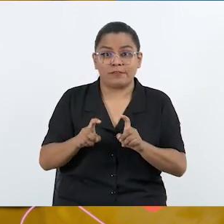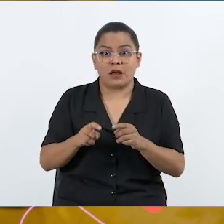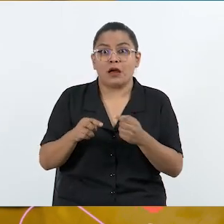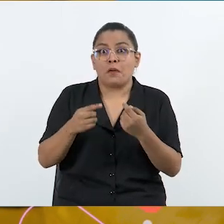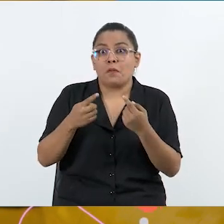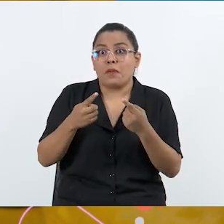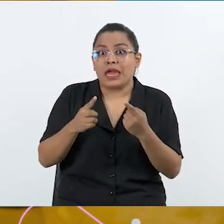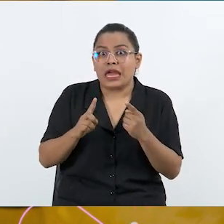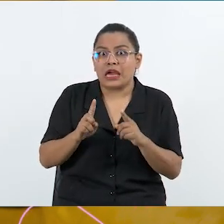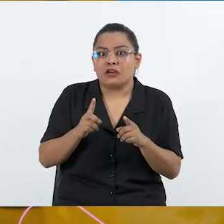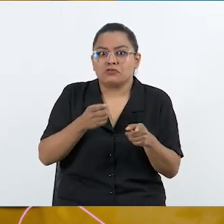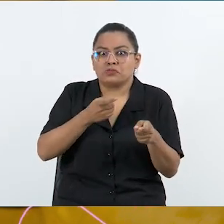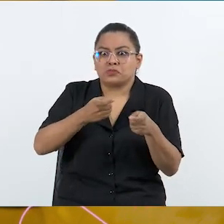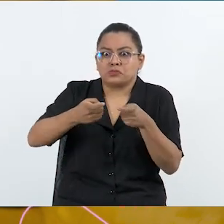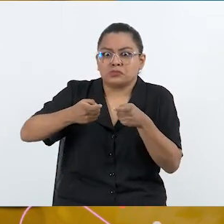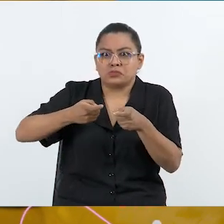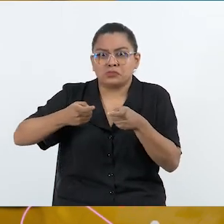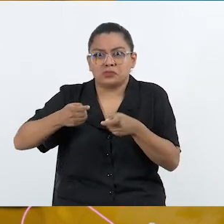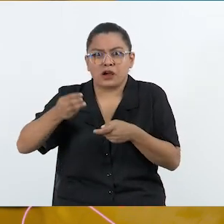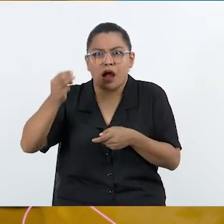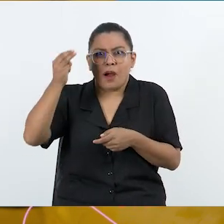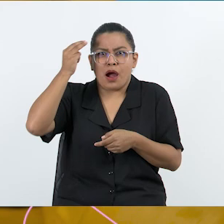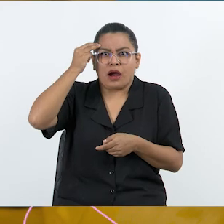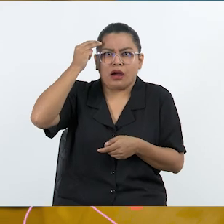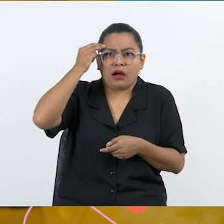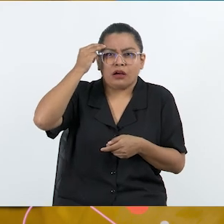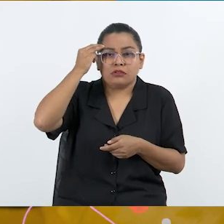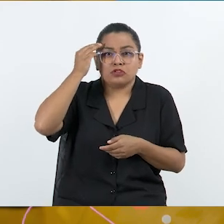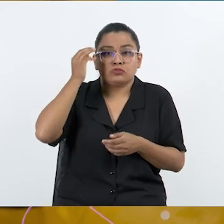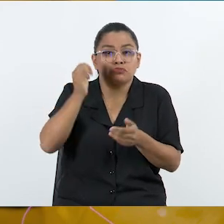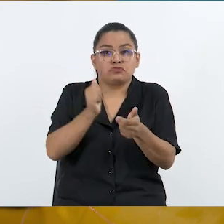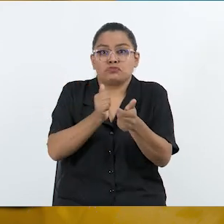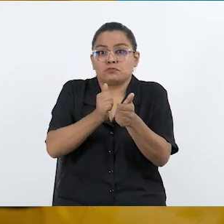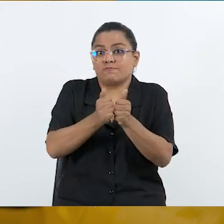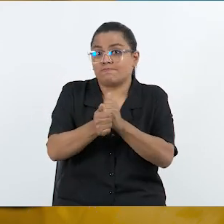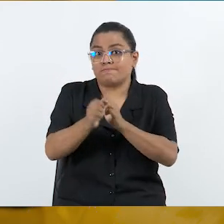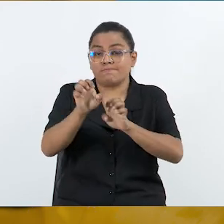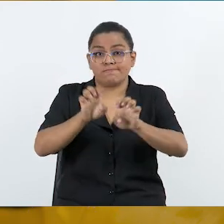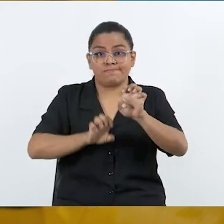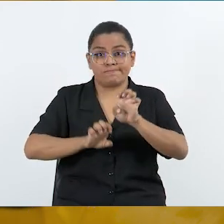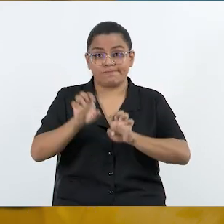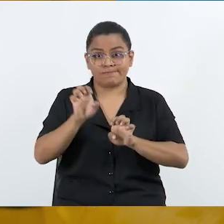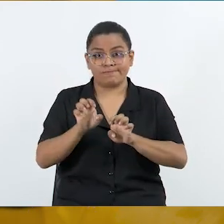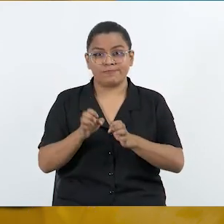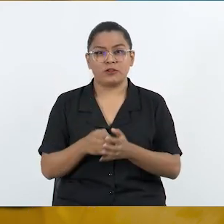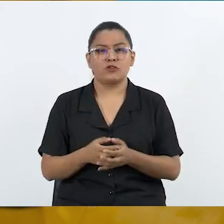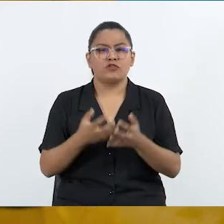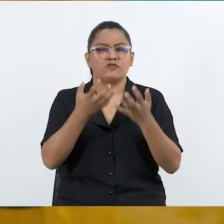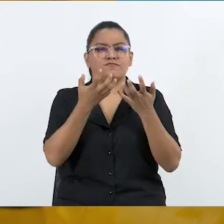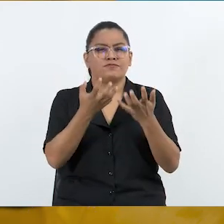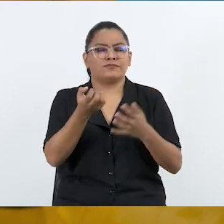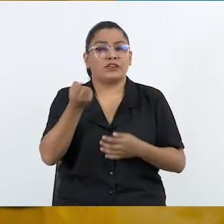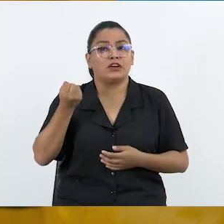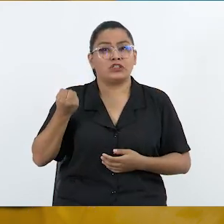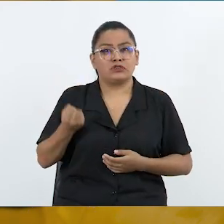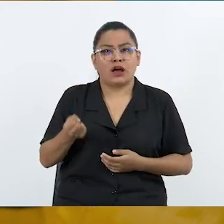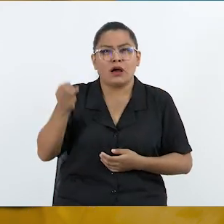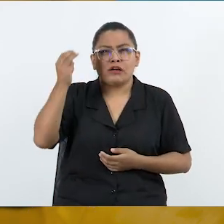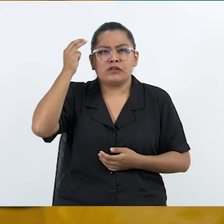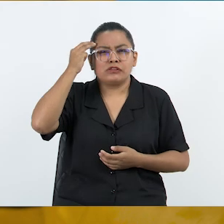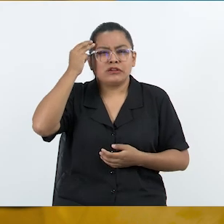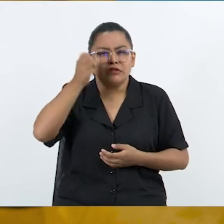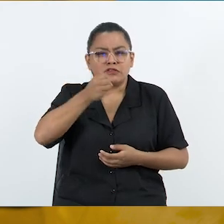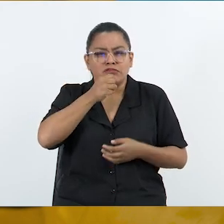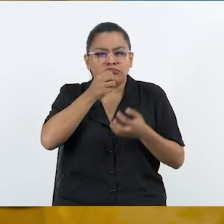preguntas, pero lo hará mecánicamente o con la simple intención de aprobar una evaluación. Muchos estudiantes pueden memorizar